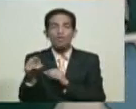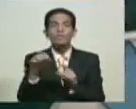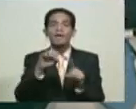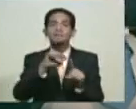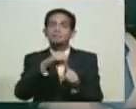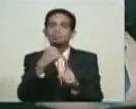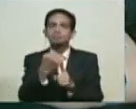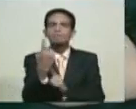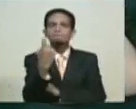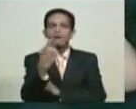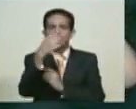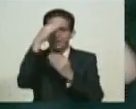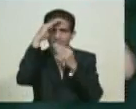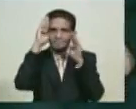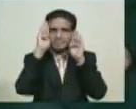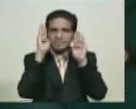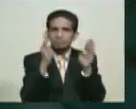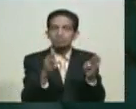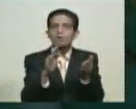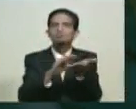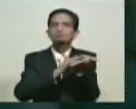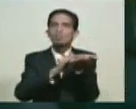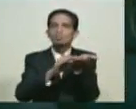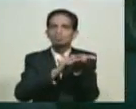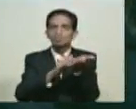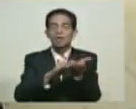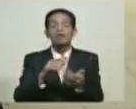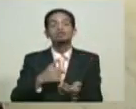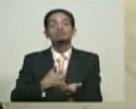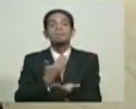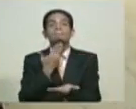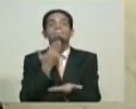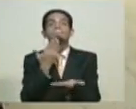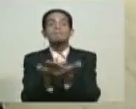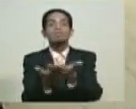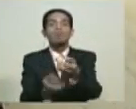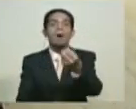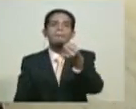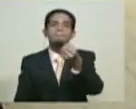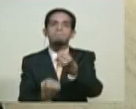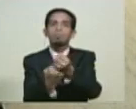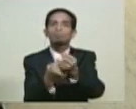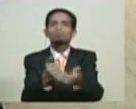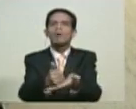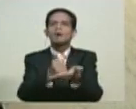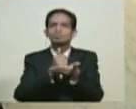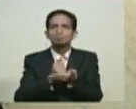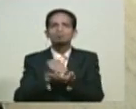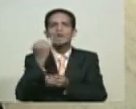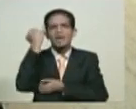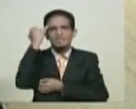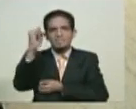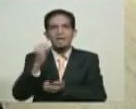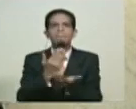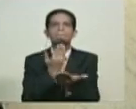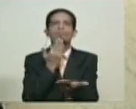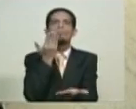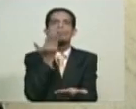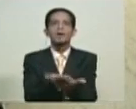todo eso. Yo pido apoyo, ayuda, ideas, propuestas.